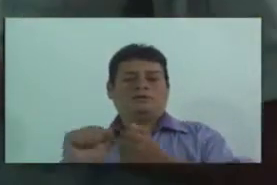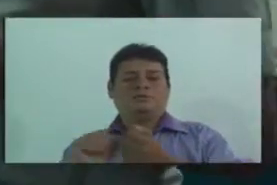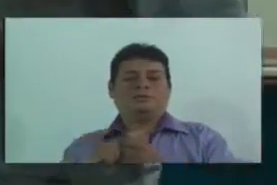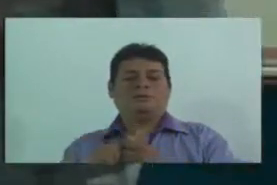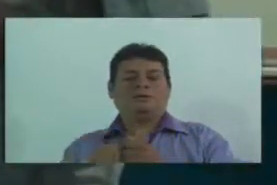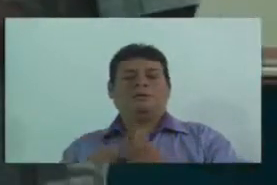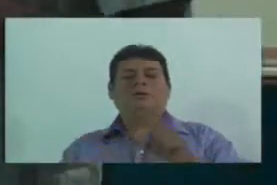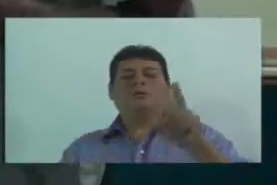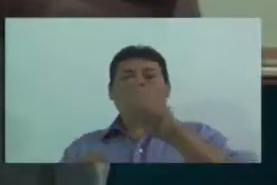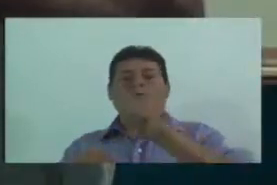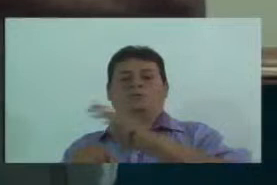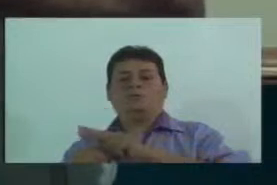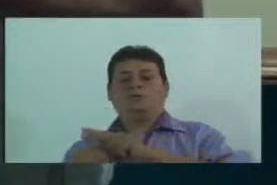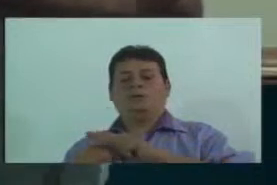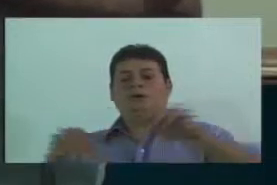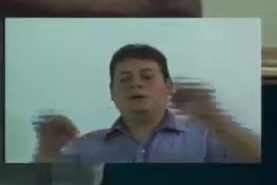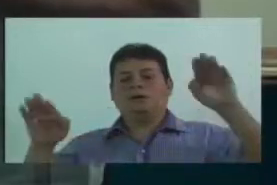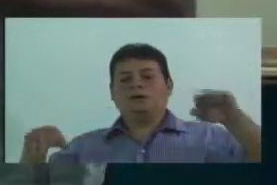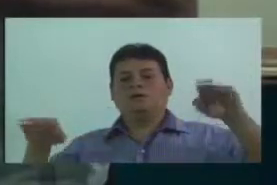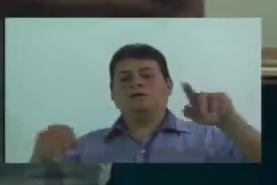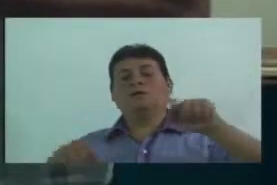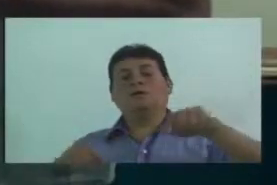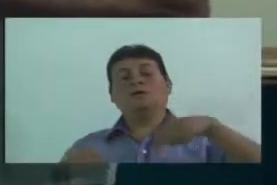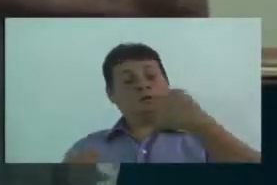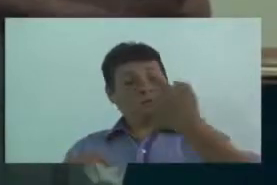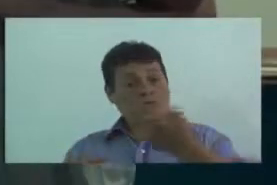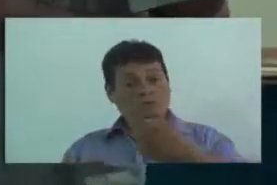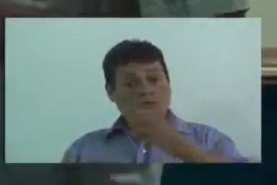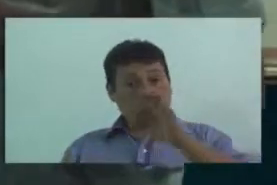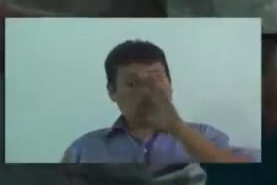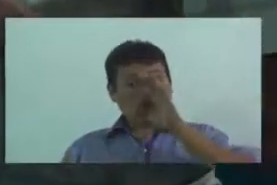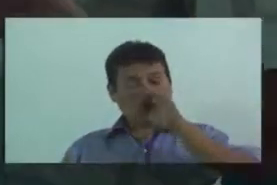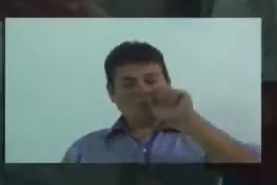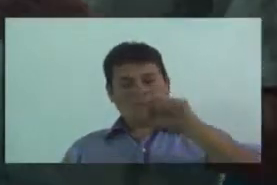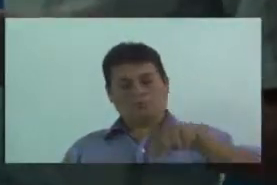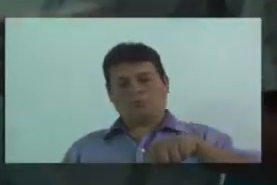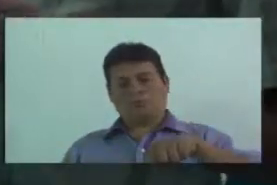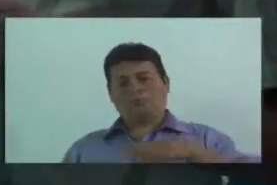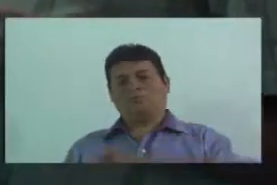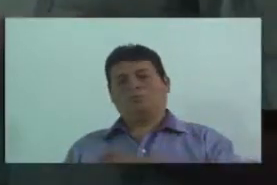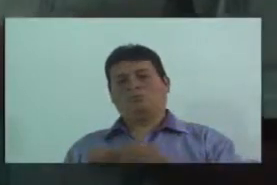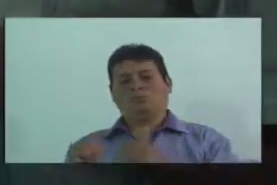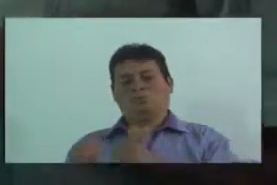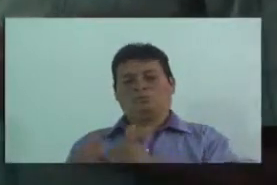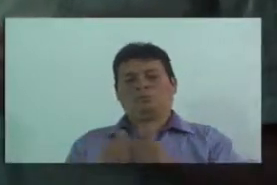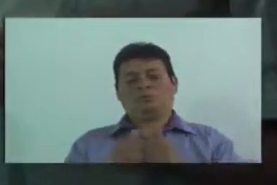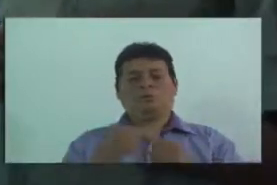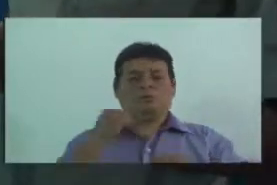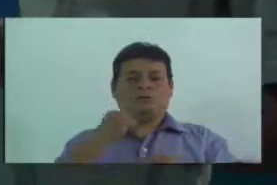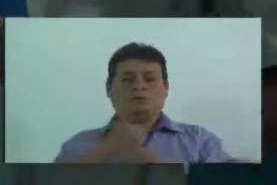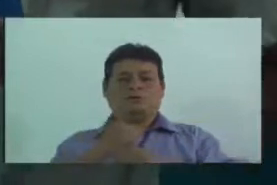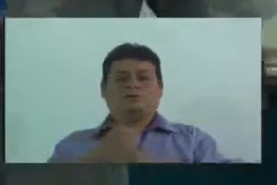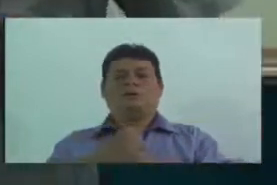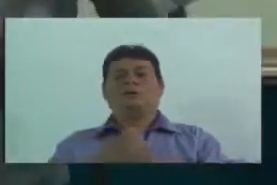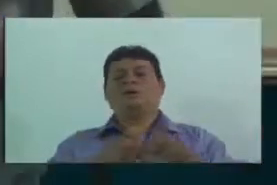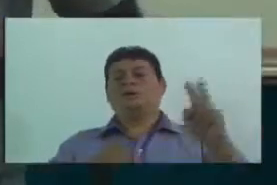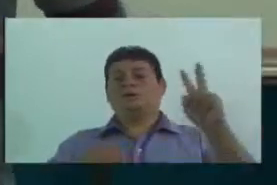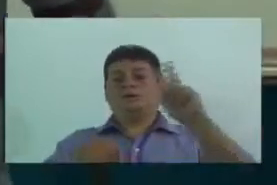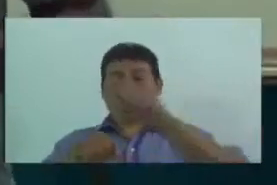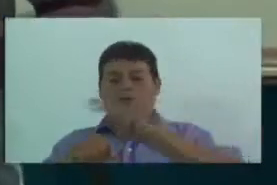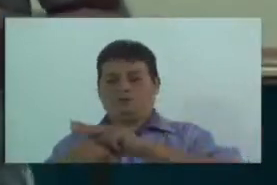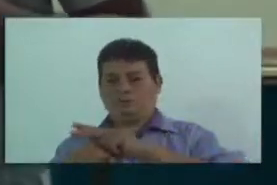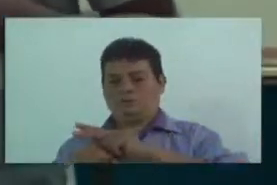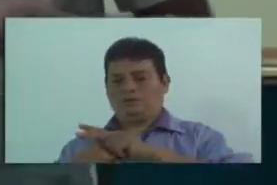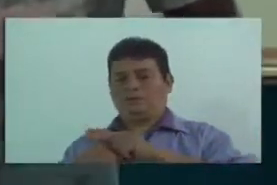guazú, upe, ja kure cuerape. Ko anga ko cuarentena pejei, oya po jembia po,